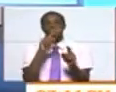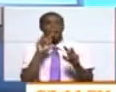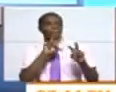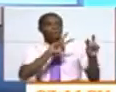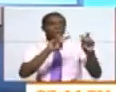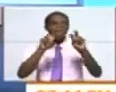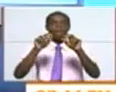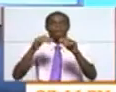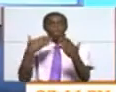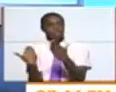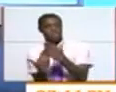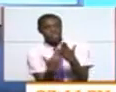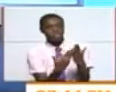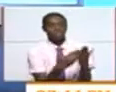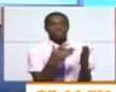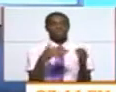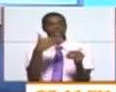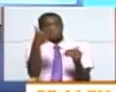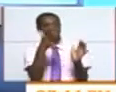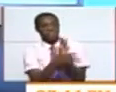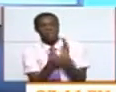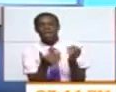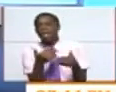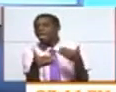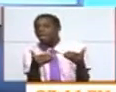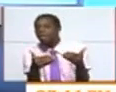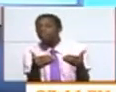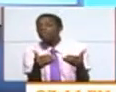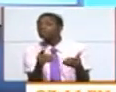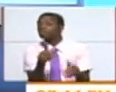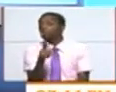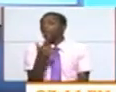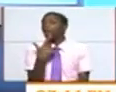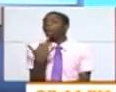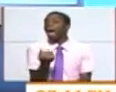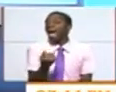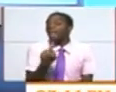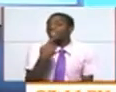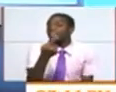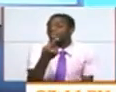justificar lo que viene, no estoy hablando paja.